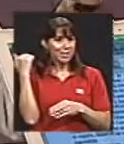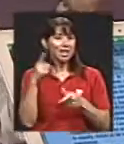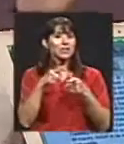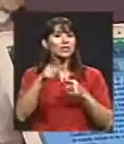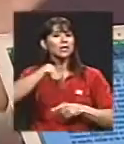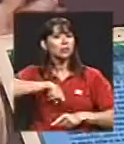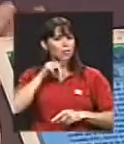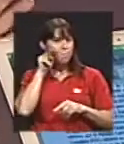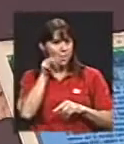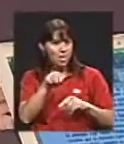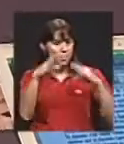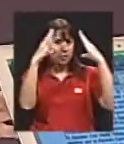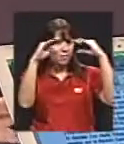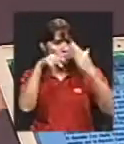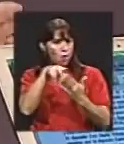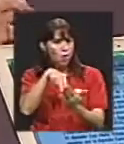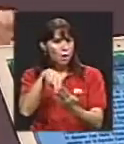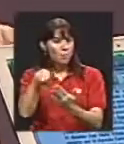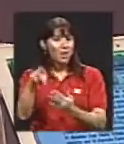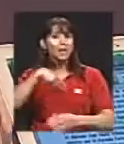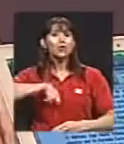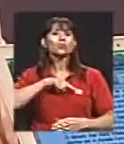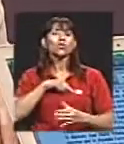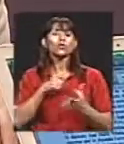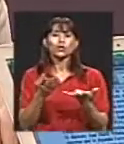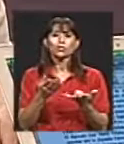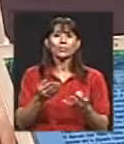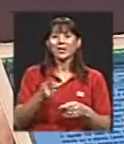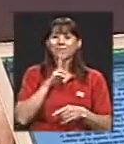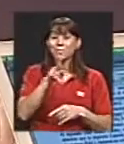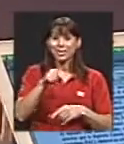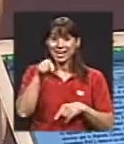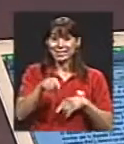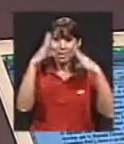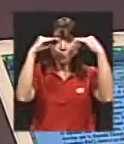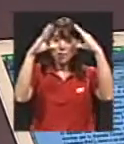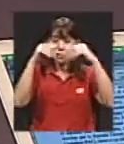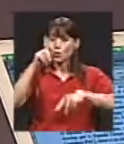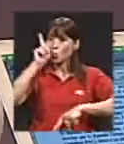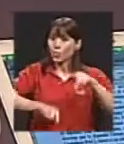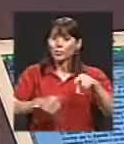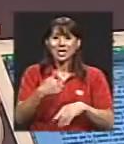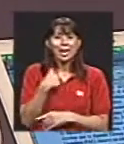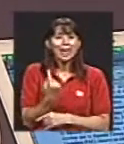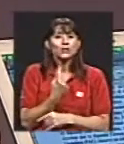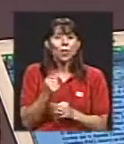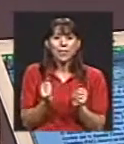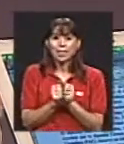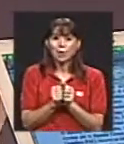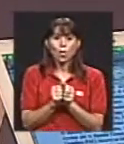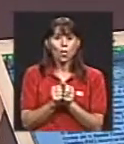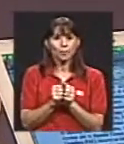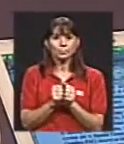venimos y yo quiero hacer aquí la salvedad que nosotros no hubiésemos podido tener esta información sólo con lo que teníamos en la en la